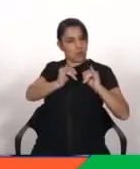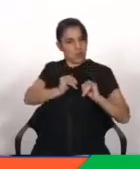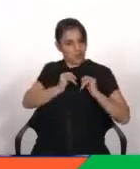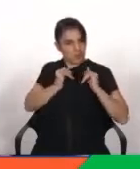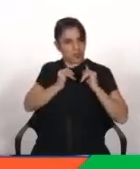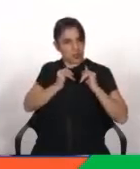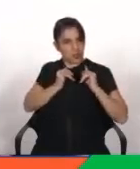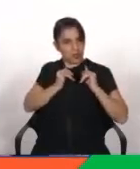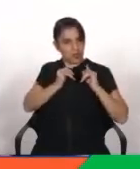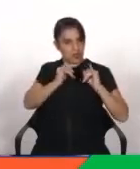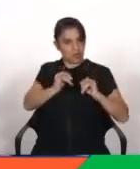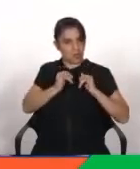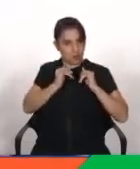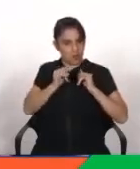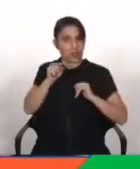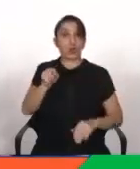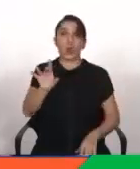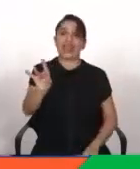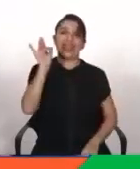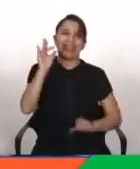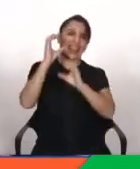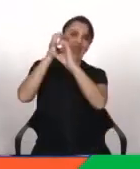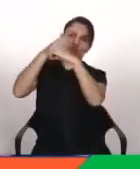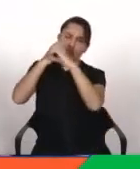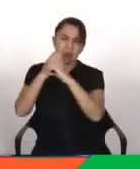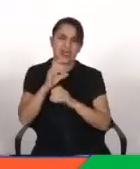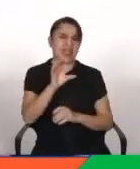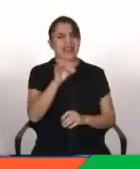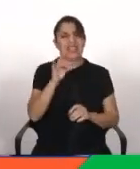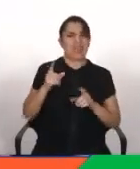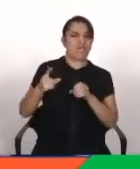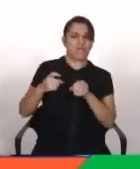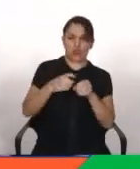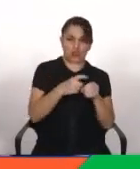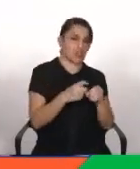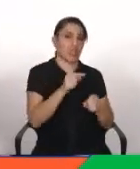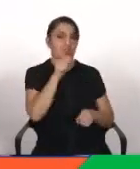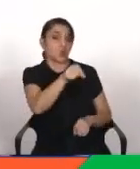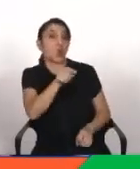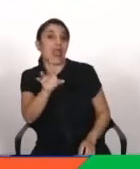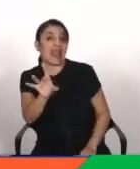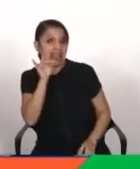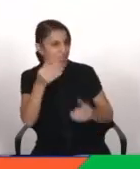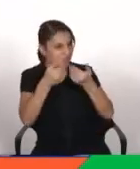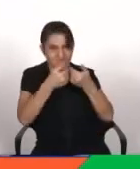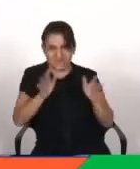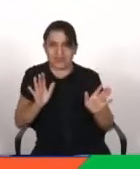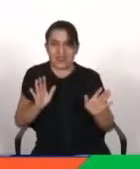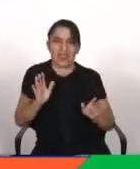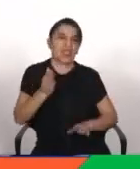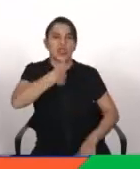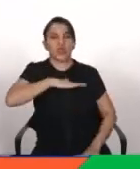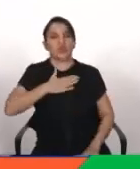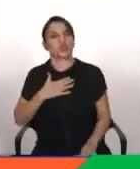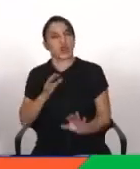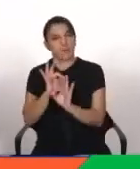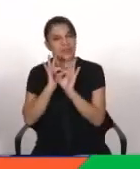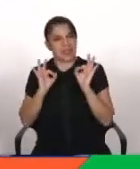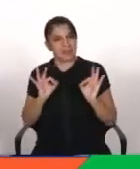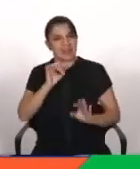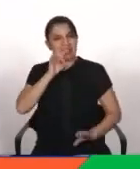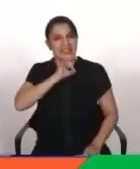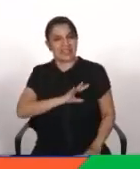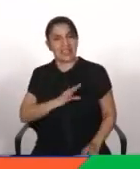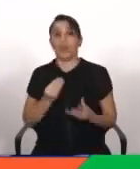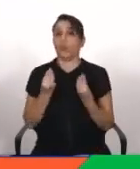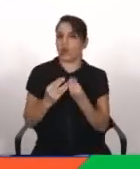dale, si quieres estudiar astronomía, si quieres estudiar biología, allá con lo tuyo. Pero creo que para nosotros, especialmente en Chile, es súper